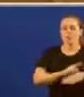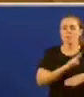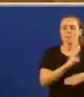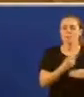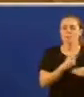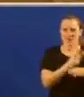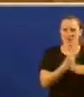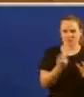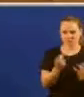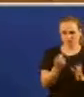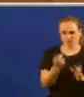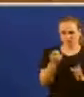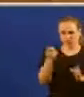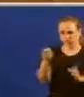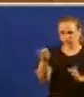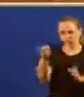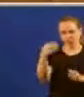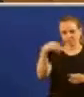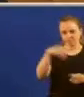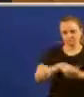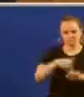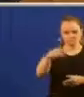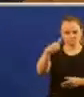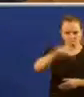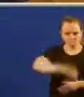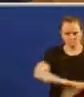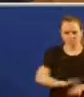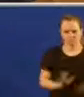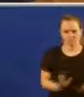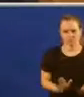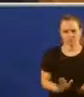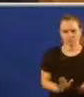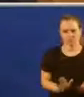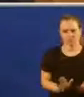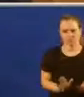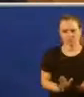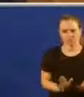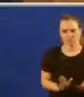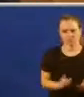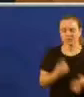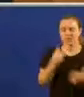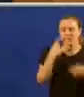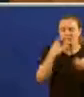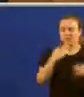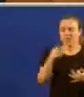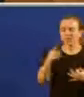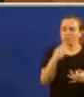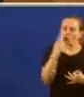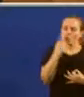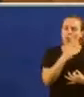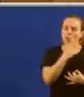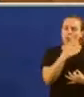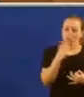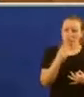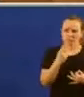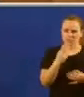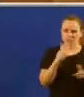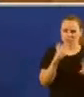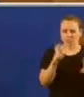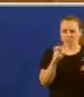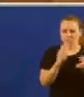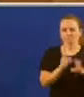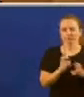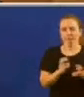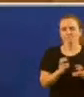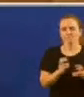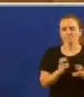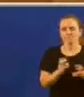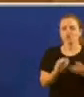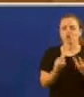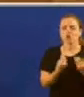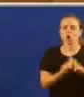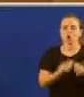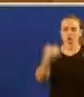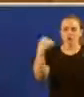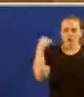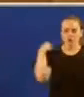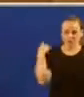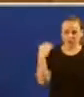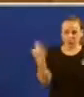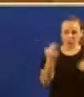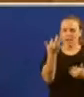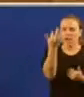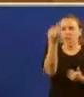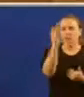incumpliu e que votou abaixo. Pero sabe cale o resultado do seu compromiso coa corresponsabilidade? Pois hai que medilo nos orzamentos.